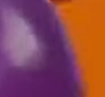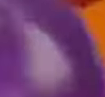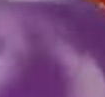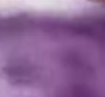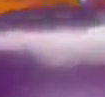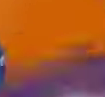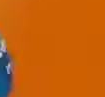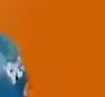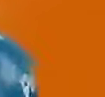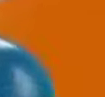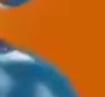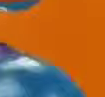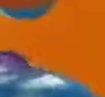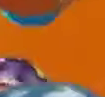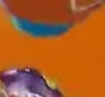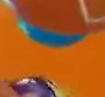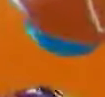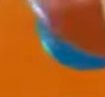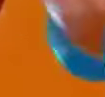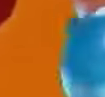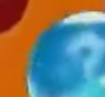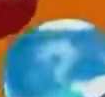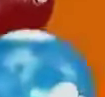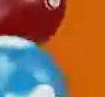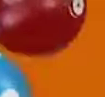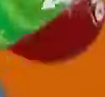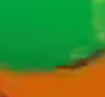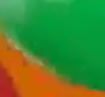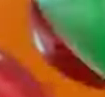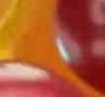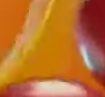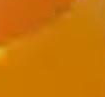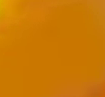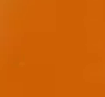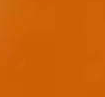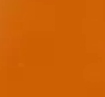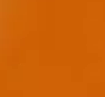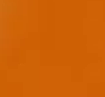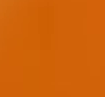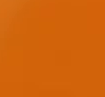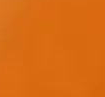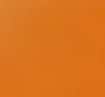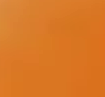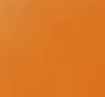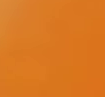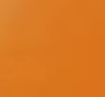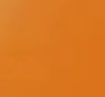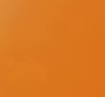Juega creyendo que será posible. Esto fue el sorteo Loto.